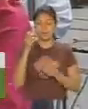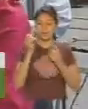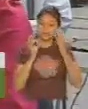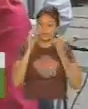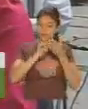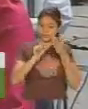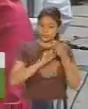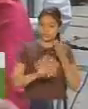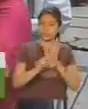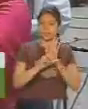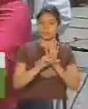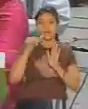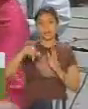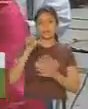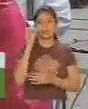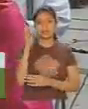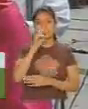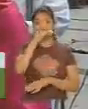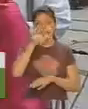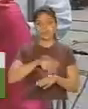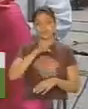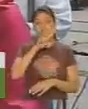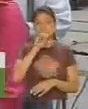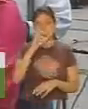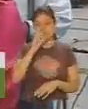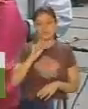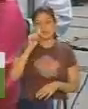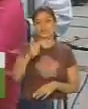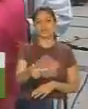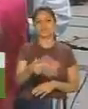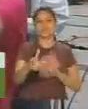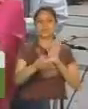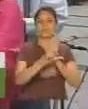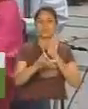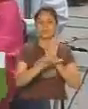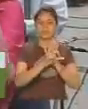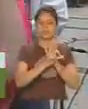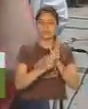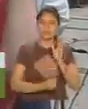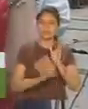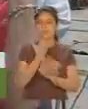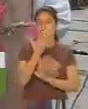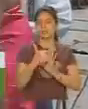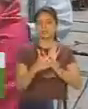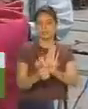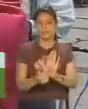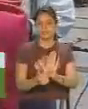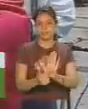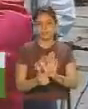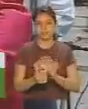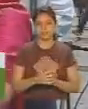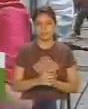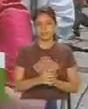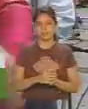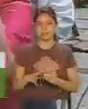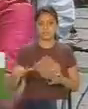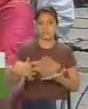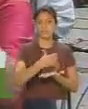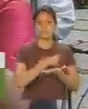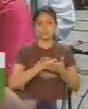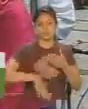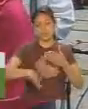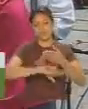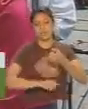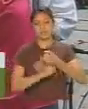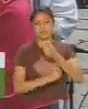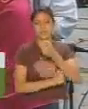esta Asamblea Nacional 200 años después de una ley promulgada o recogida de las